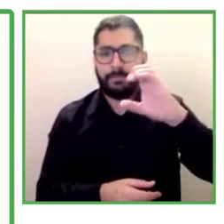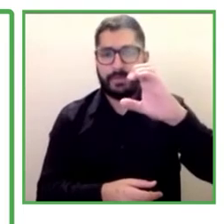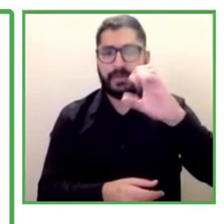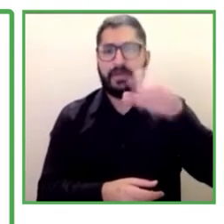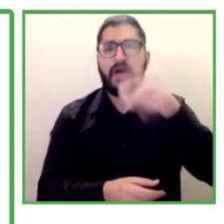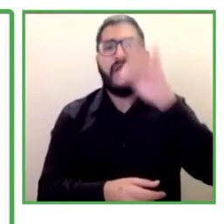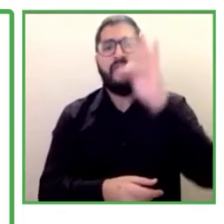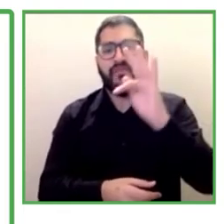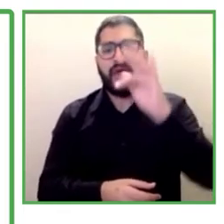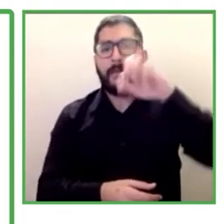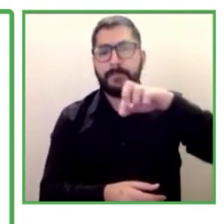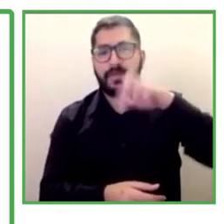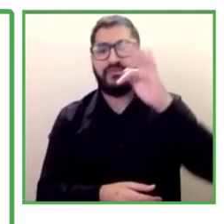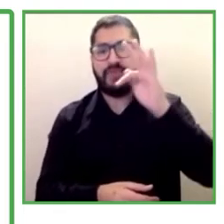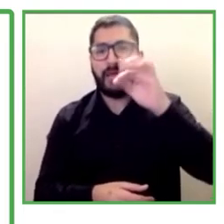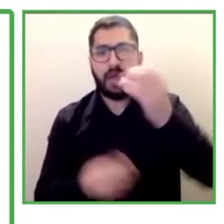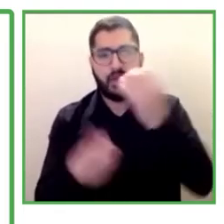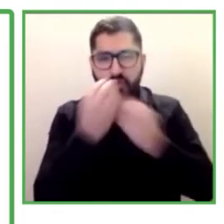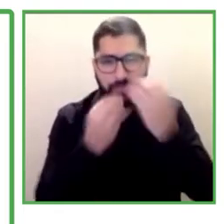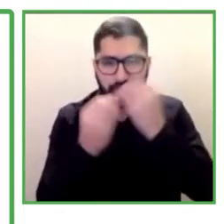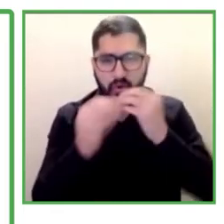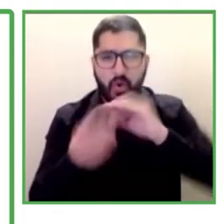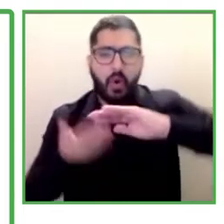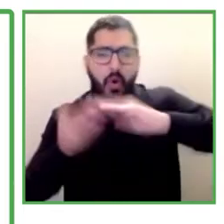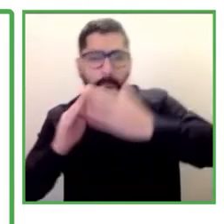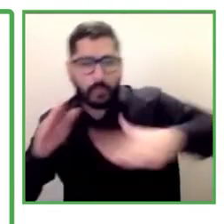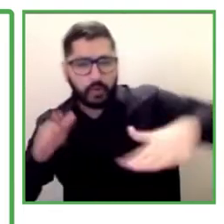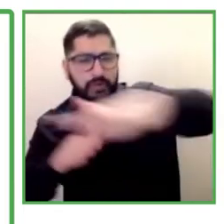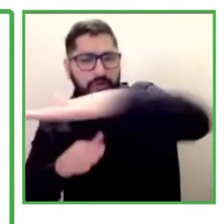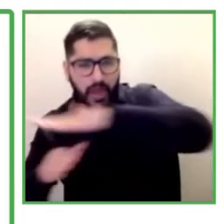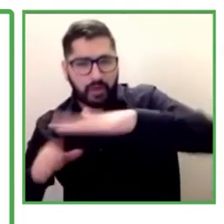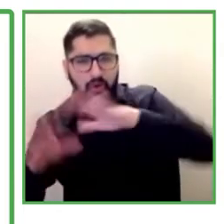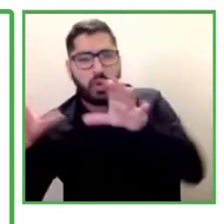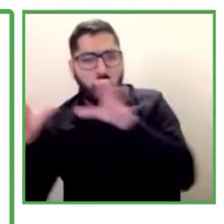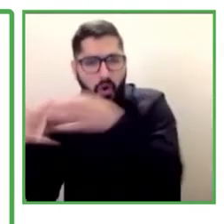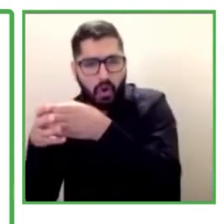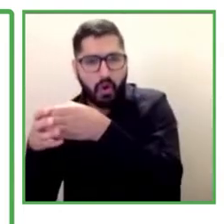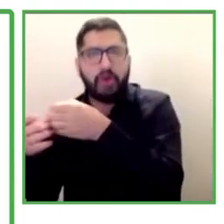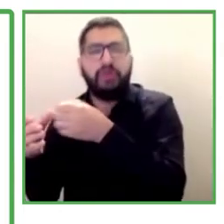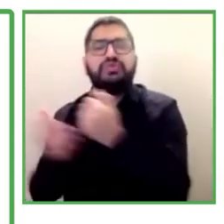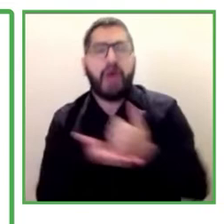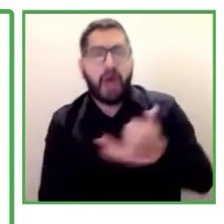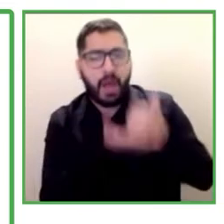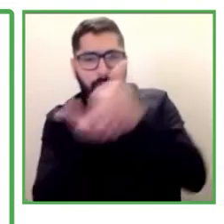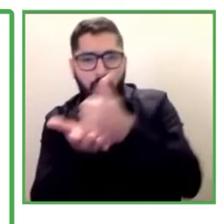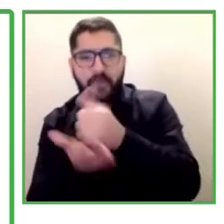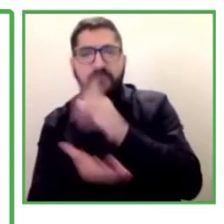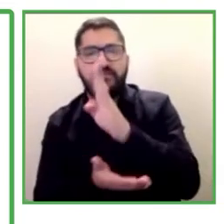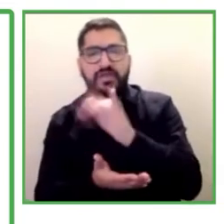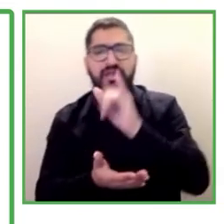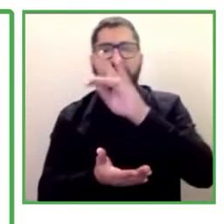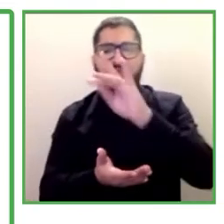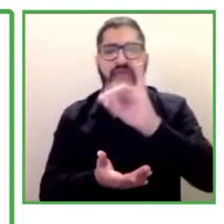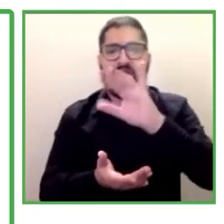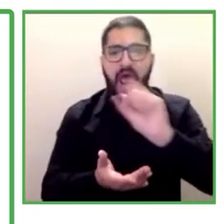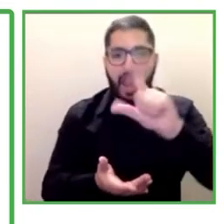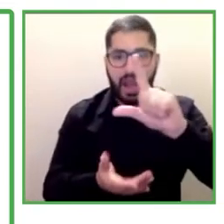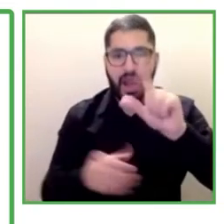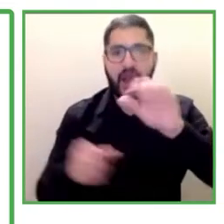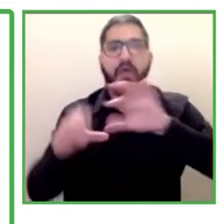solidarias y, por supuesto, la Fundación Descúbreme, que es la unidad ejecutora del proyecto. Siempre respaldados por el BID y, por supuesto,